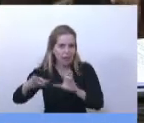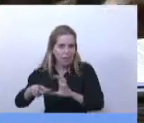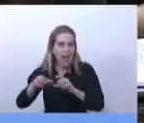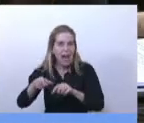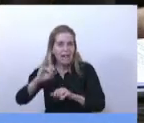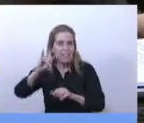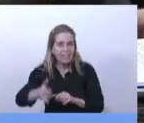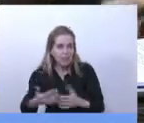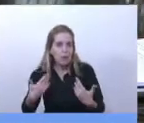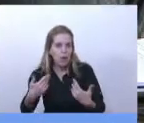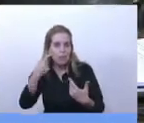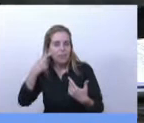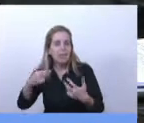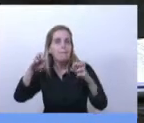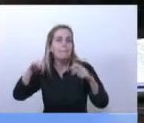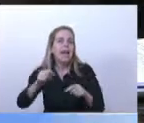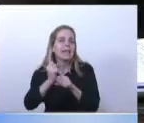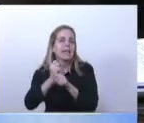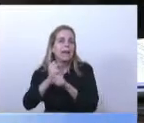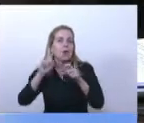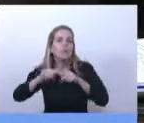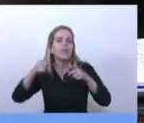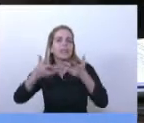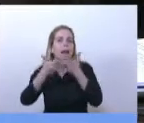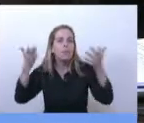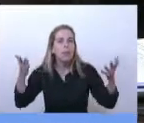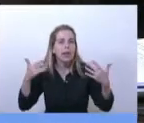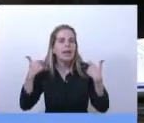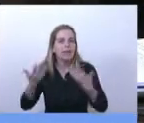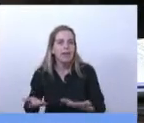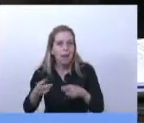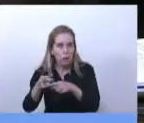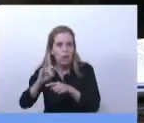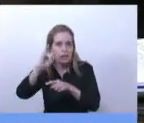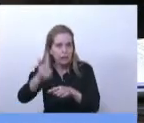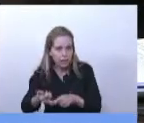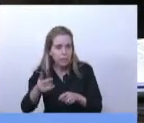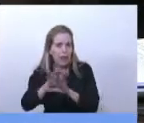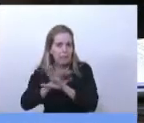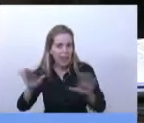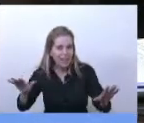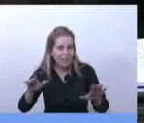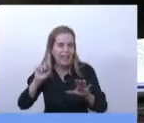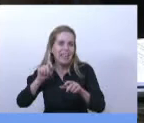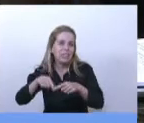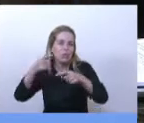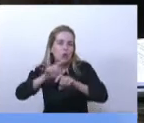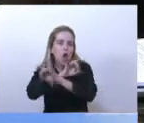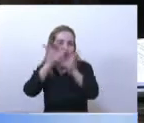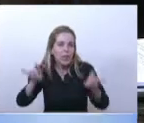de políticas públicas para bajar las emisiones de gases de efecto